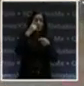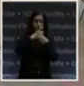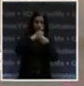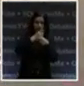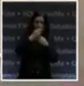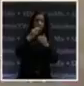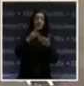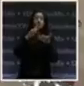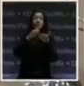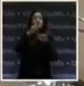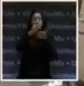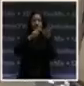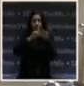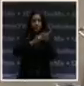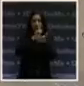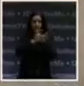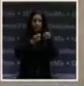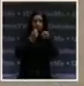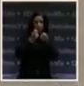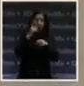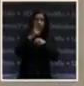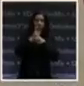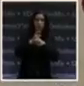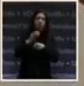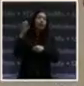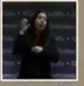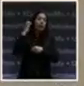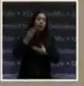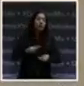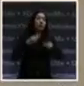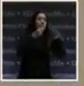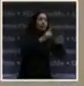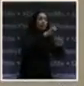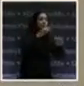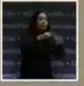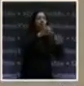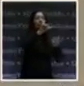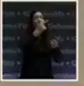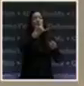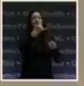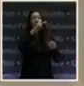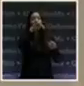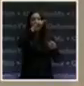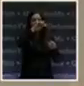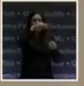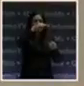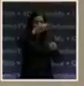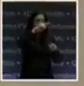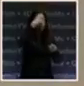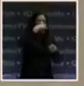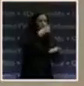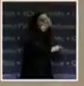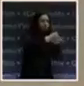reforma regulatoria, necesitamos pasarla por el Congreso y por el Ayuntamiento para poder mejorar toda la